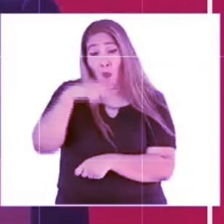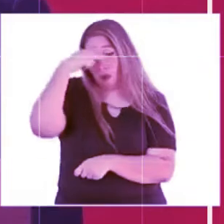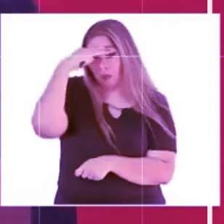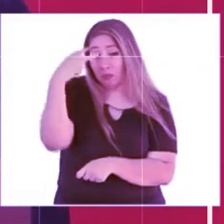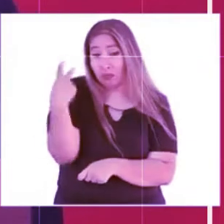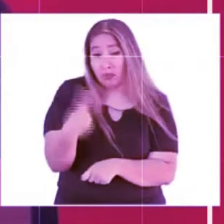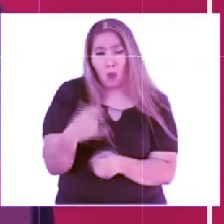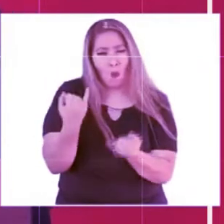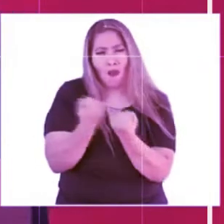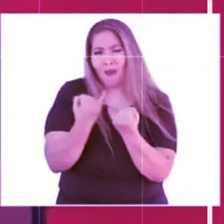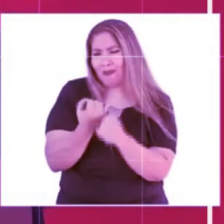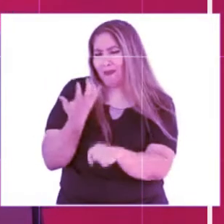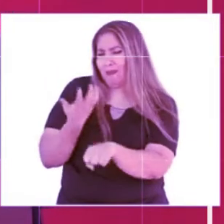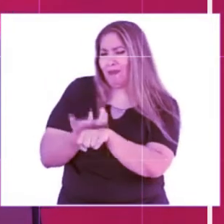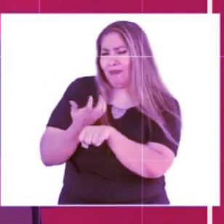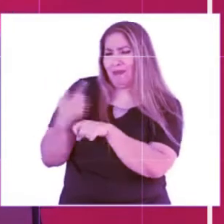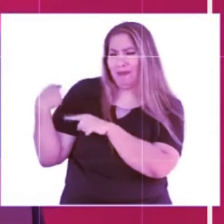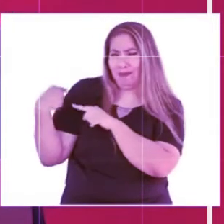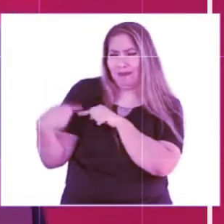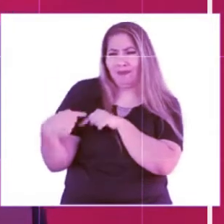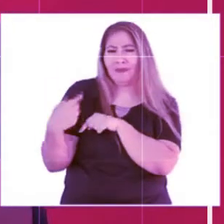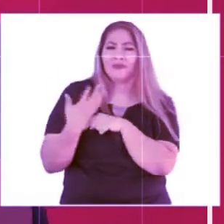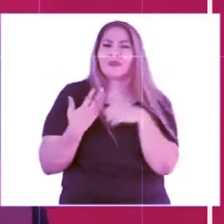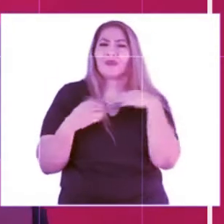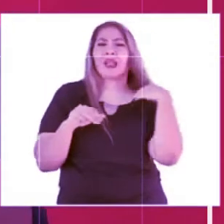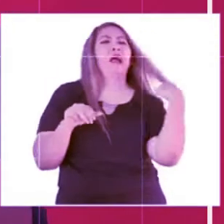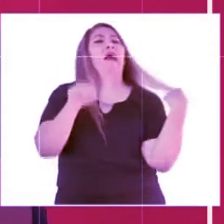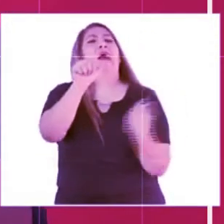los estadounidenses